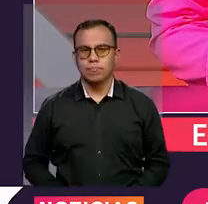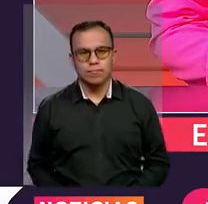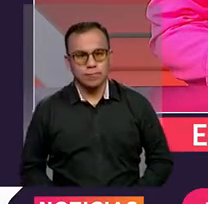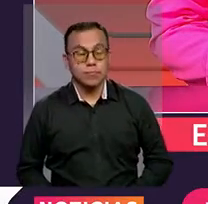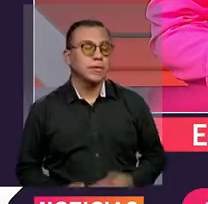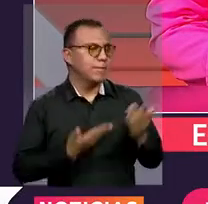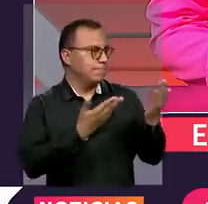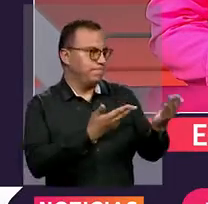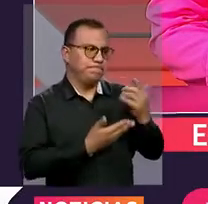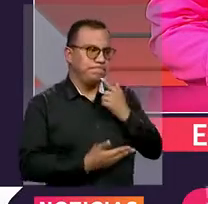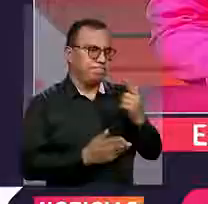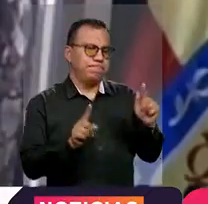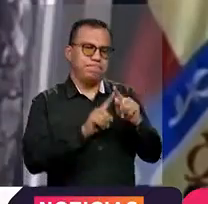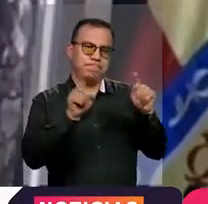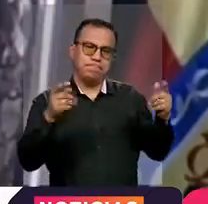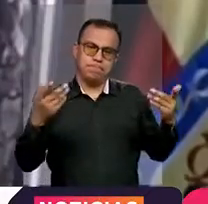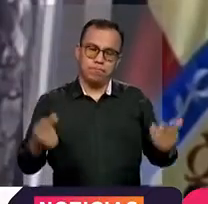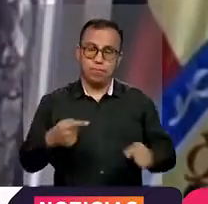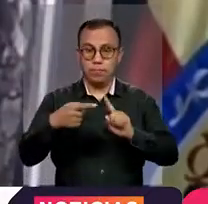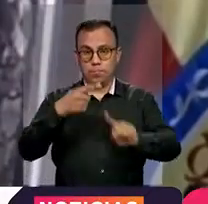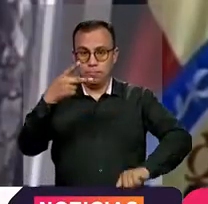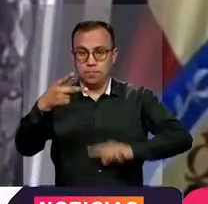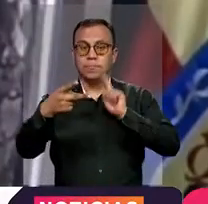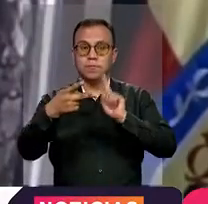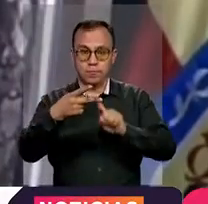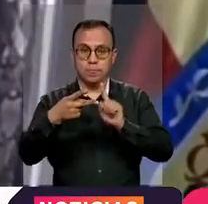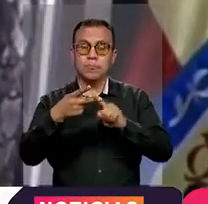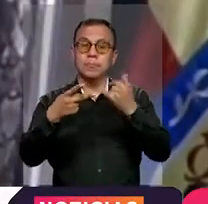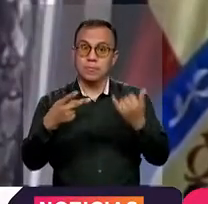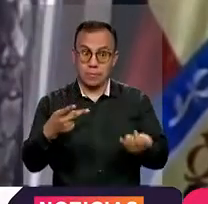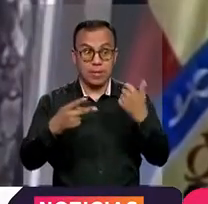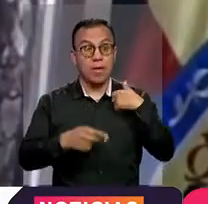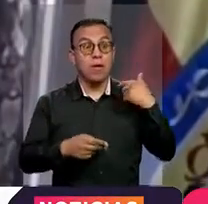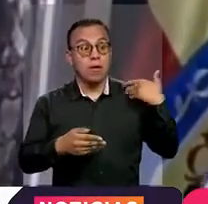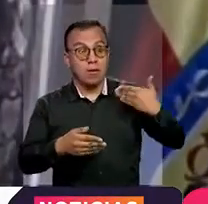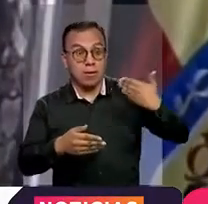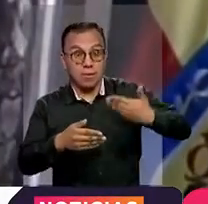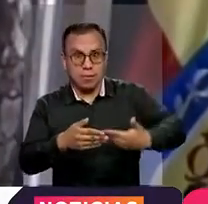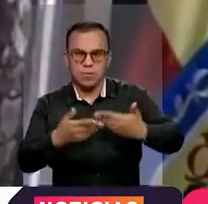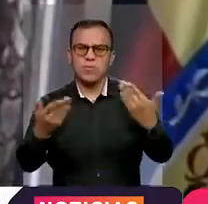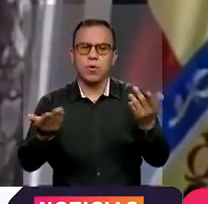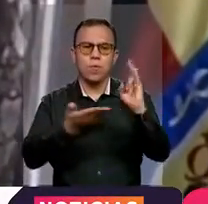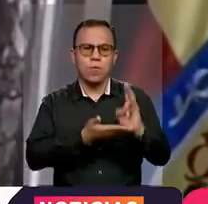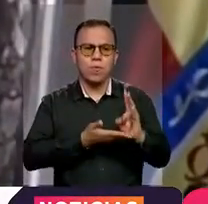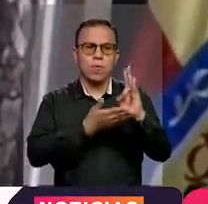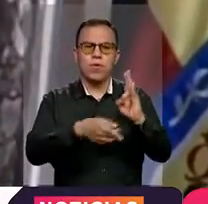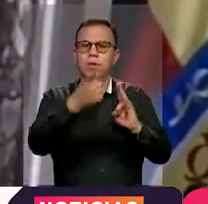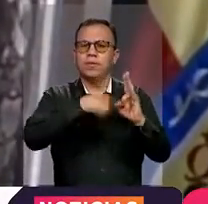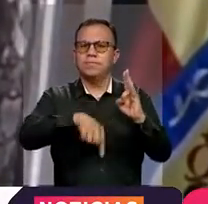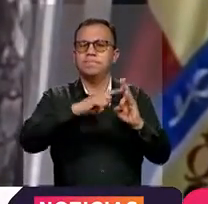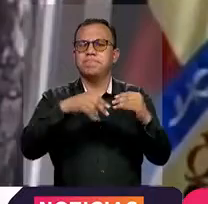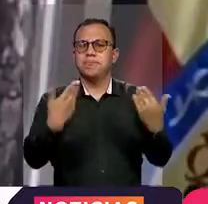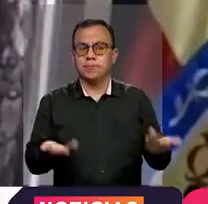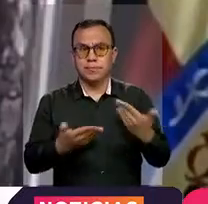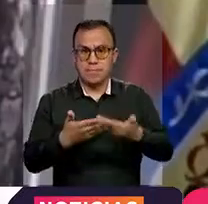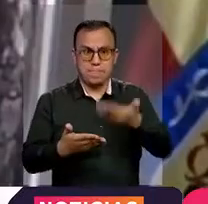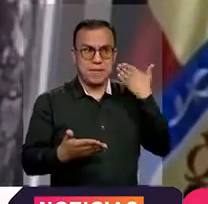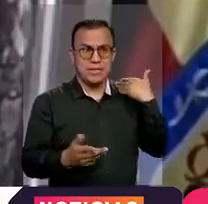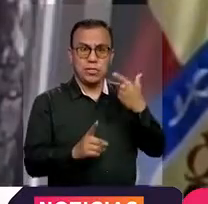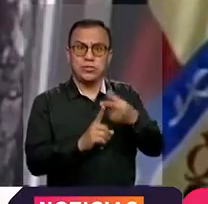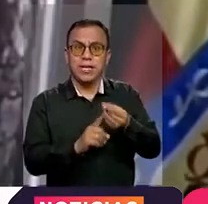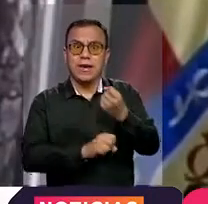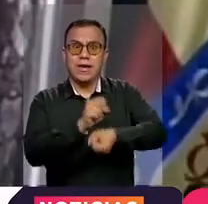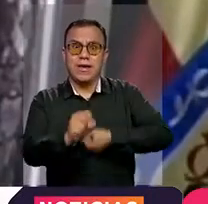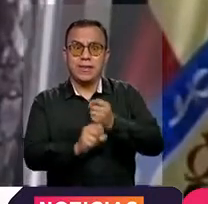Lo que tú dices, por una parte. Dos, hemos construido, nos han construido un modelo de ciudad que es del siglo pasado.